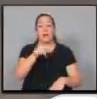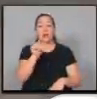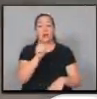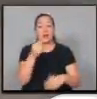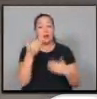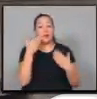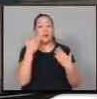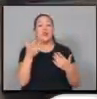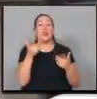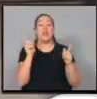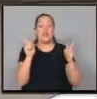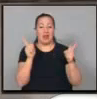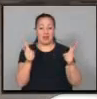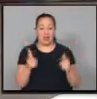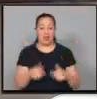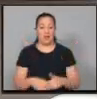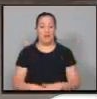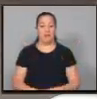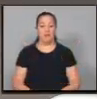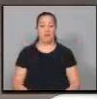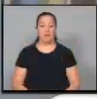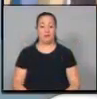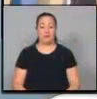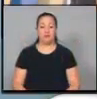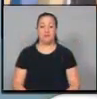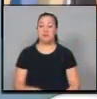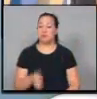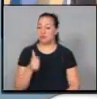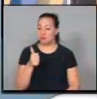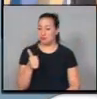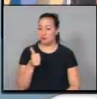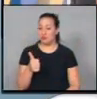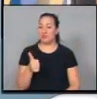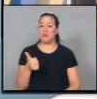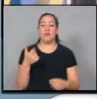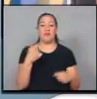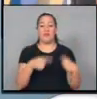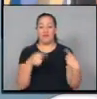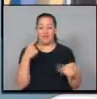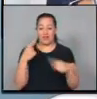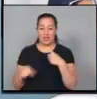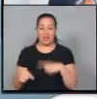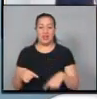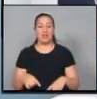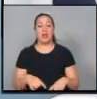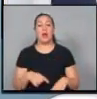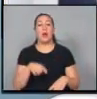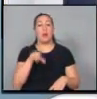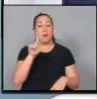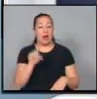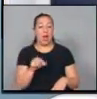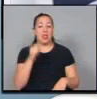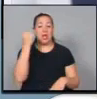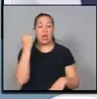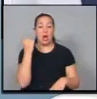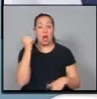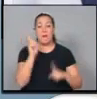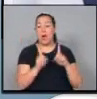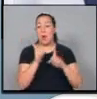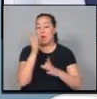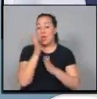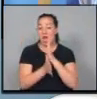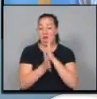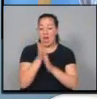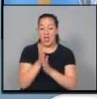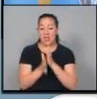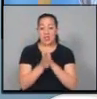vamos a divertir mucho, si quieren. Muy buenas ideas, sí, la verdad que para todos los gustos. Para y bastante económicas, algunas gratis directamente.